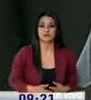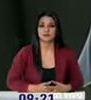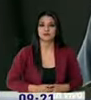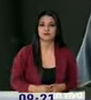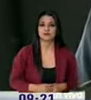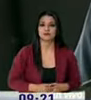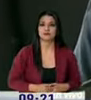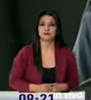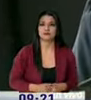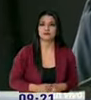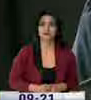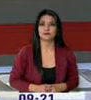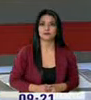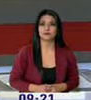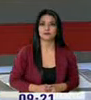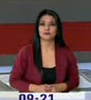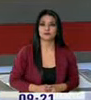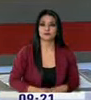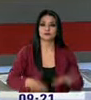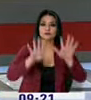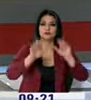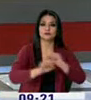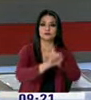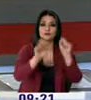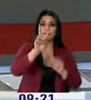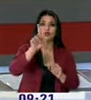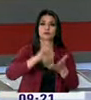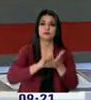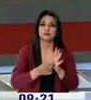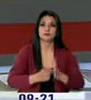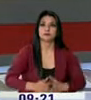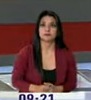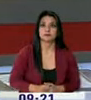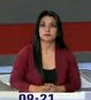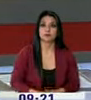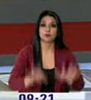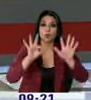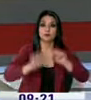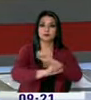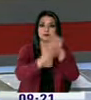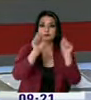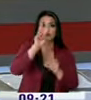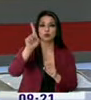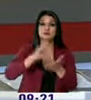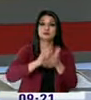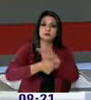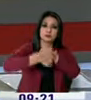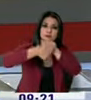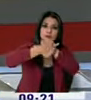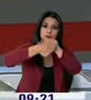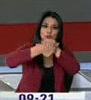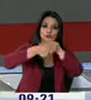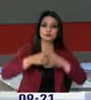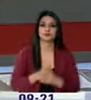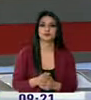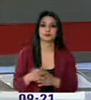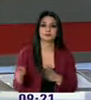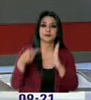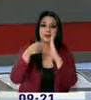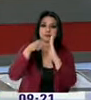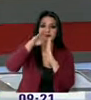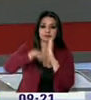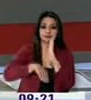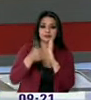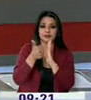Informó Patricia Aldaz. 9:21 en la mañana, 8:21 allá en Galápagos. Reducir el IVA